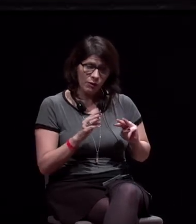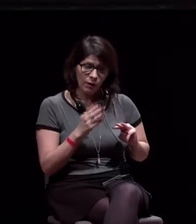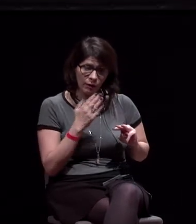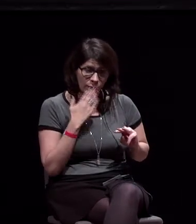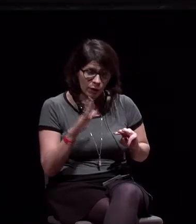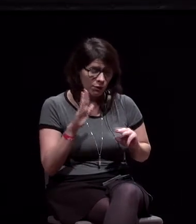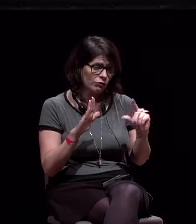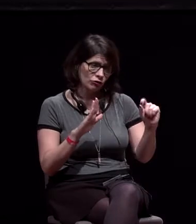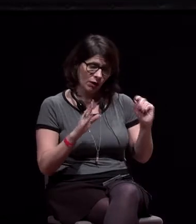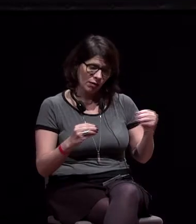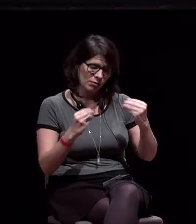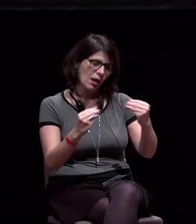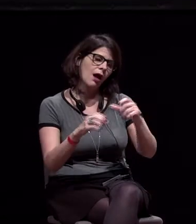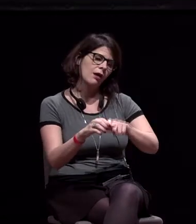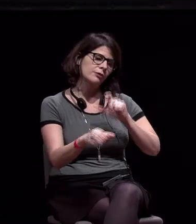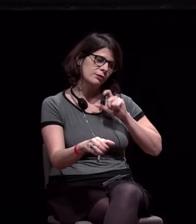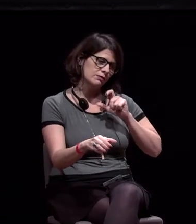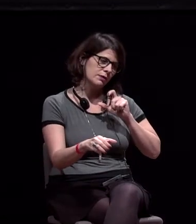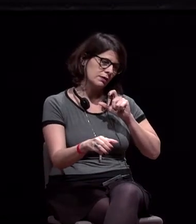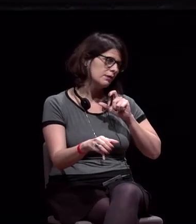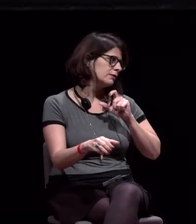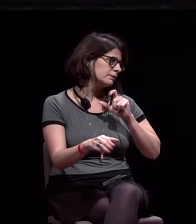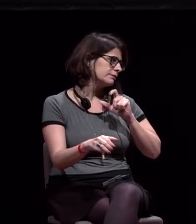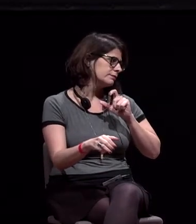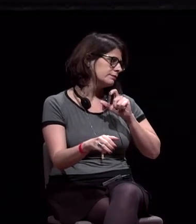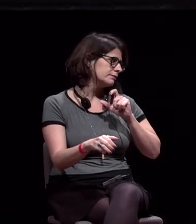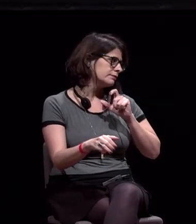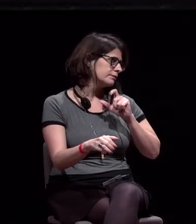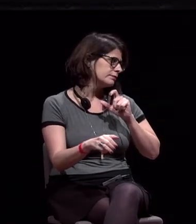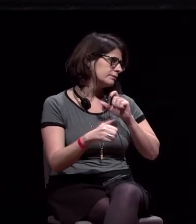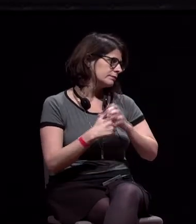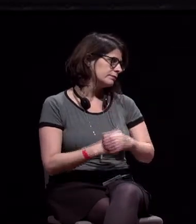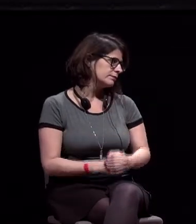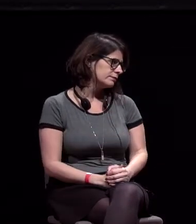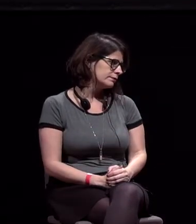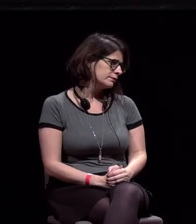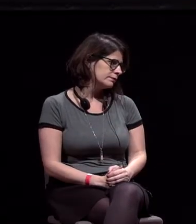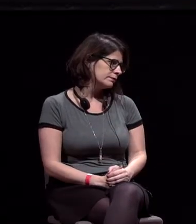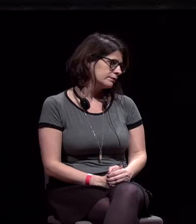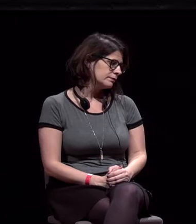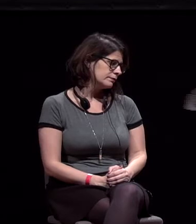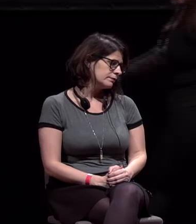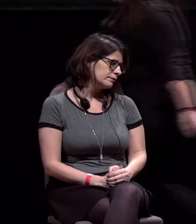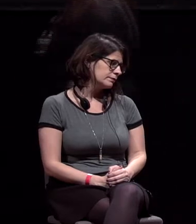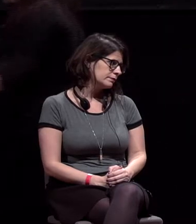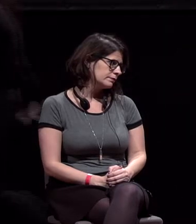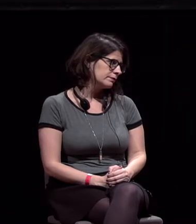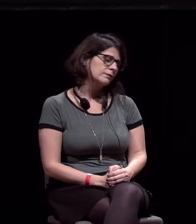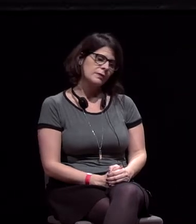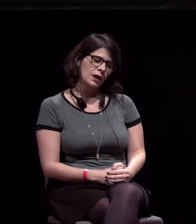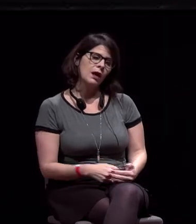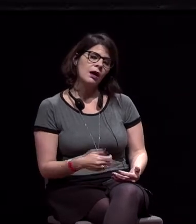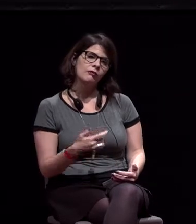encuentro con algo que te decía a ti mismo, mira, pertenezco, ¿vale? O sea, aquí yo llego, tengo una experiencia estética, esta experiencia